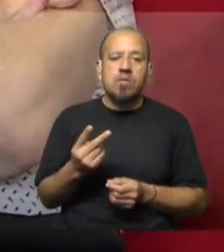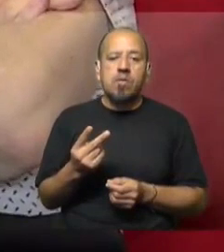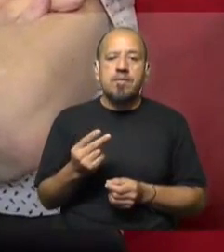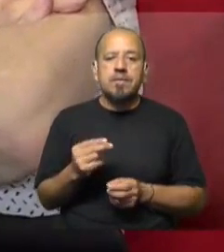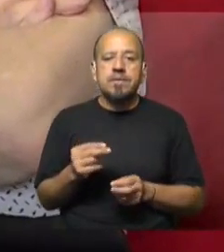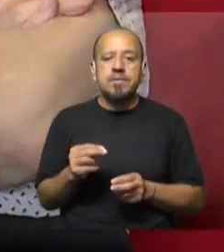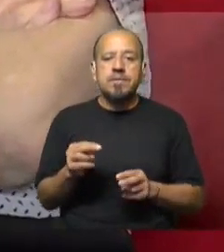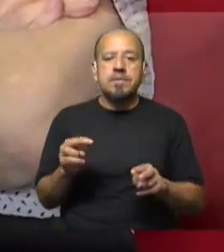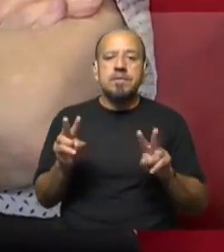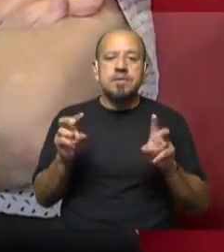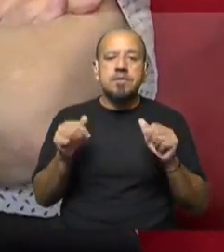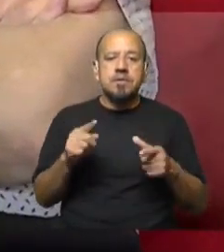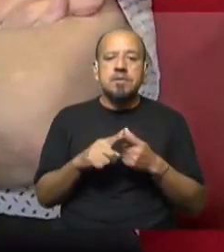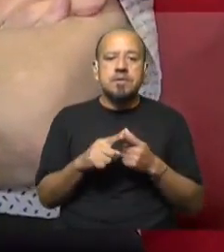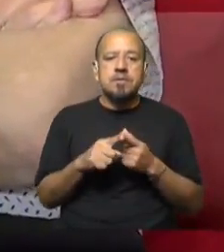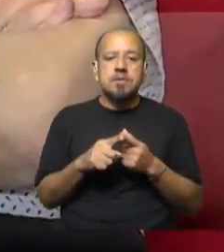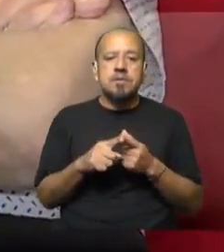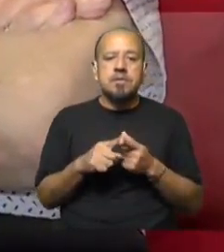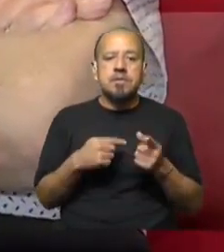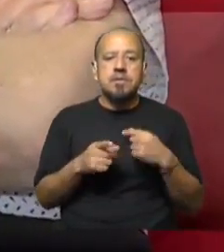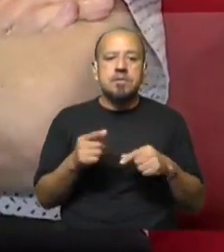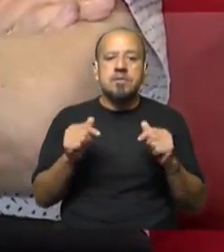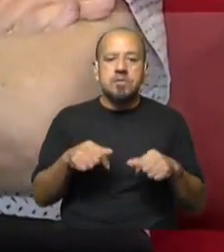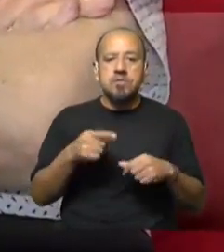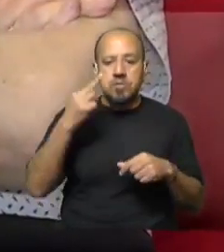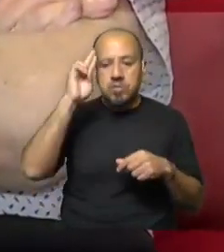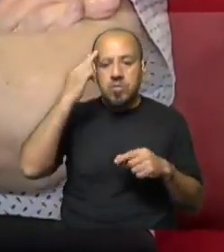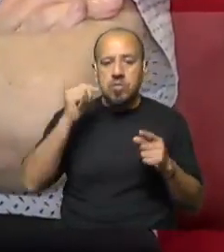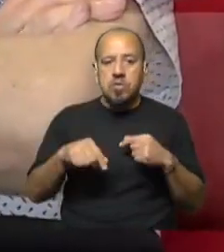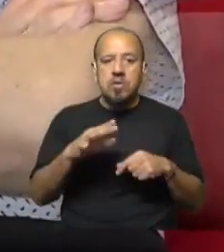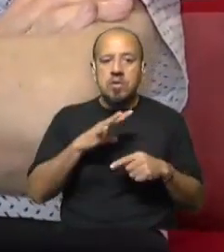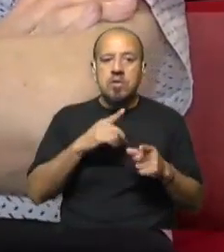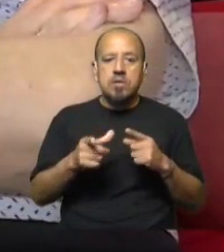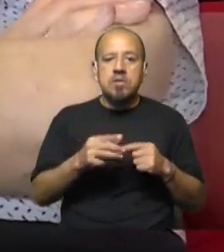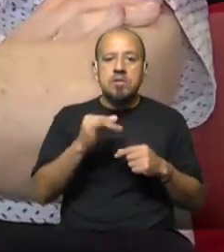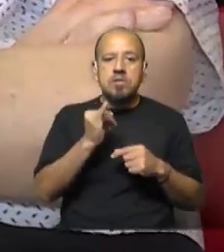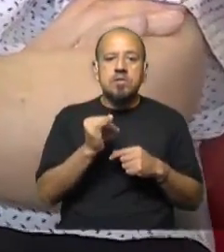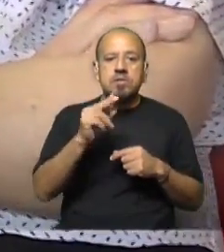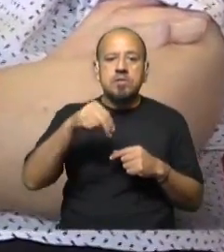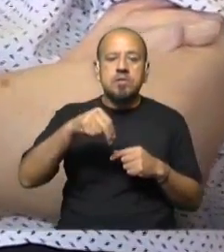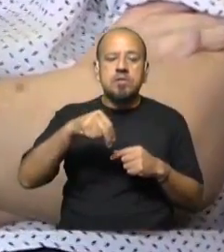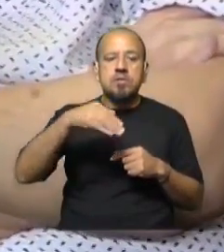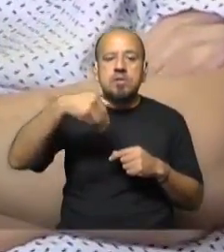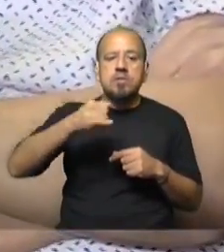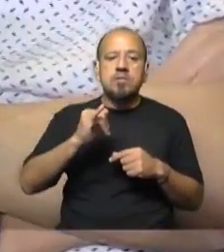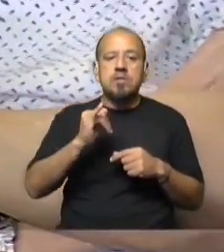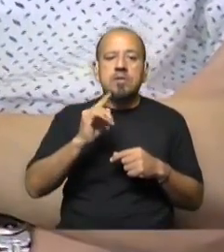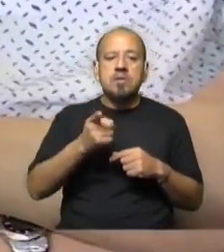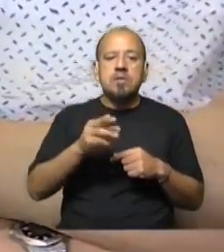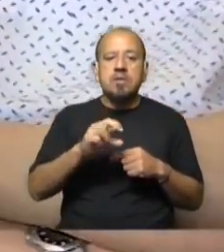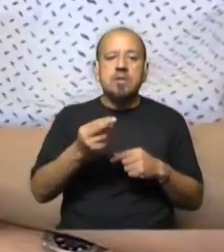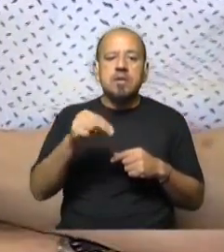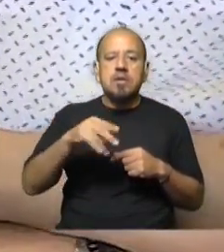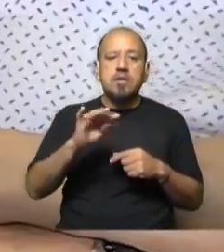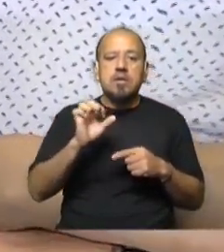en los que el libro tiene vigor a día de hoy. Una es que ahora Uruguay otra vez está recibiendo inmigrantes. Yo vivo fuera, y cuando vengo